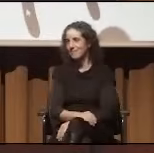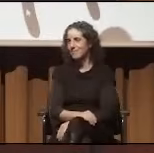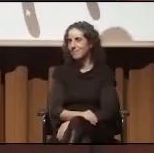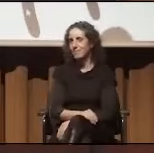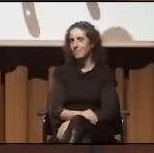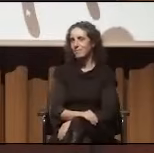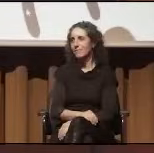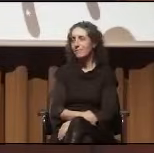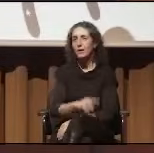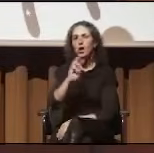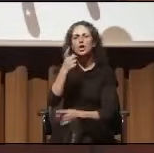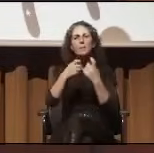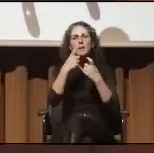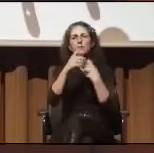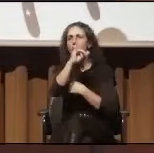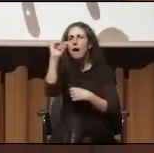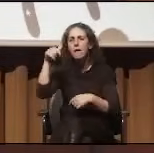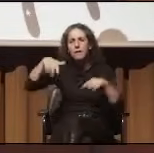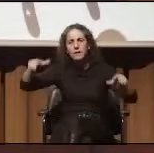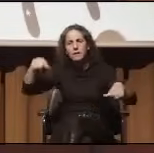¿Alguna otra pregunta en la sala?